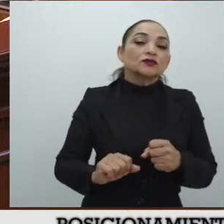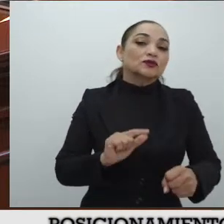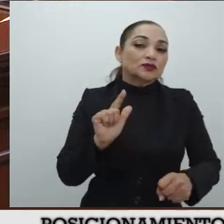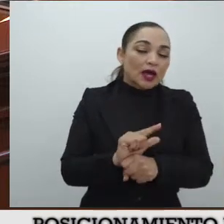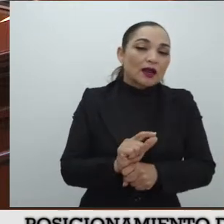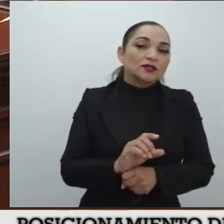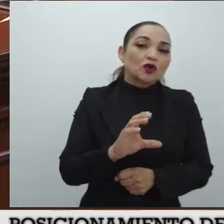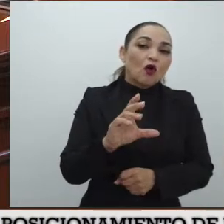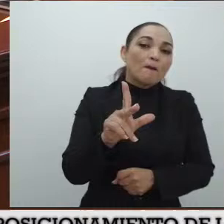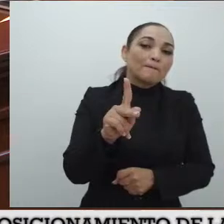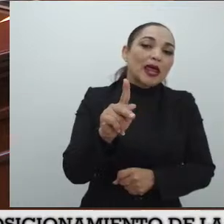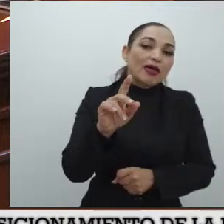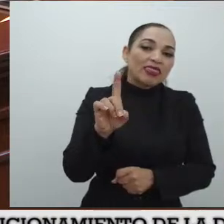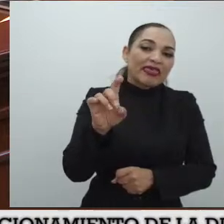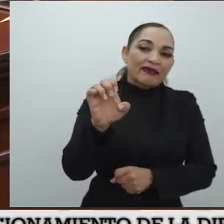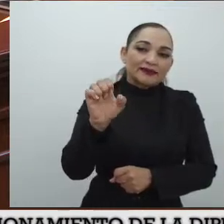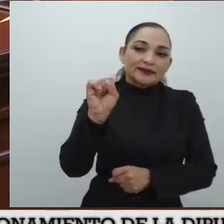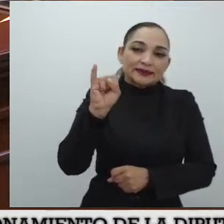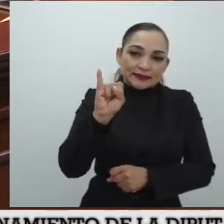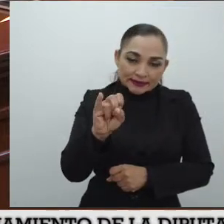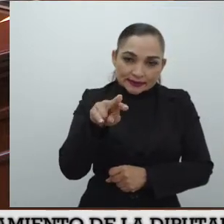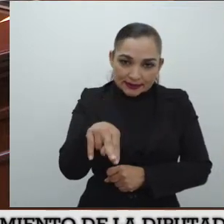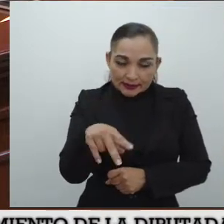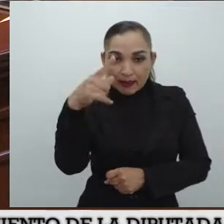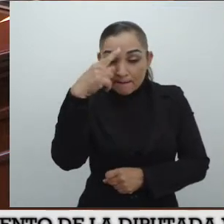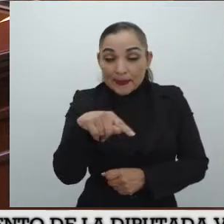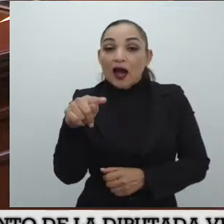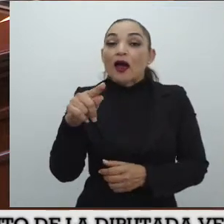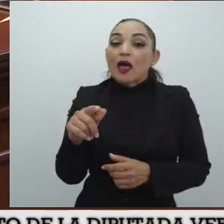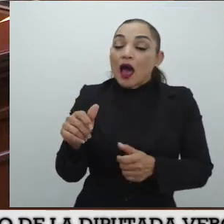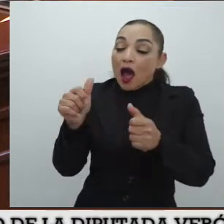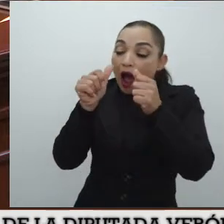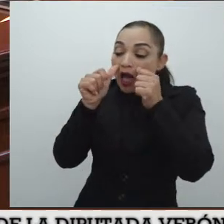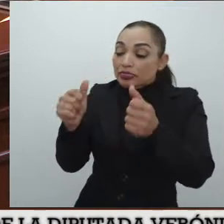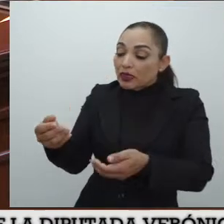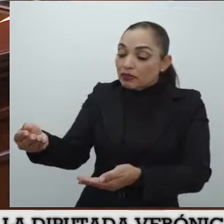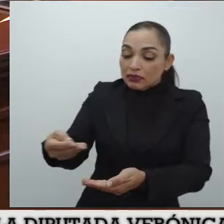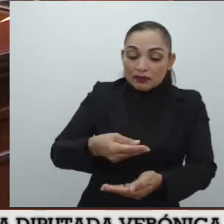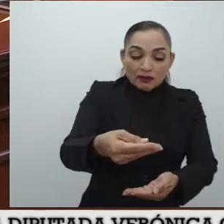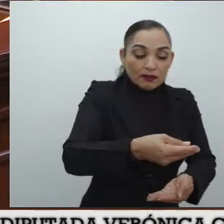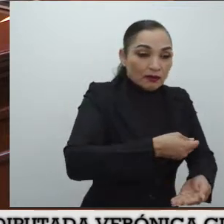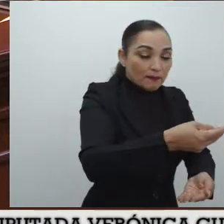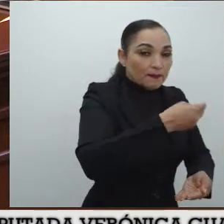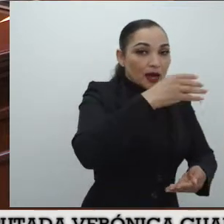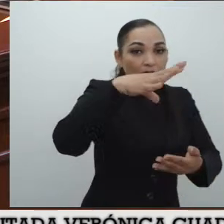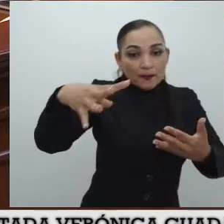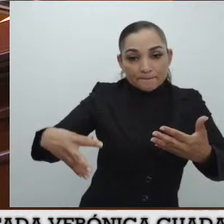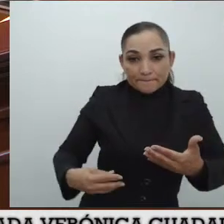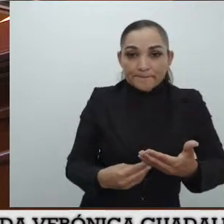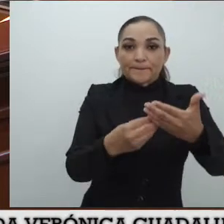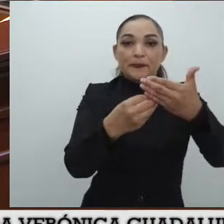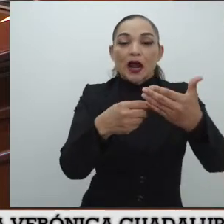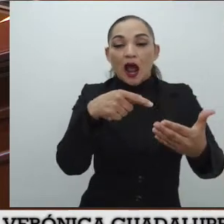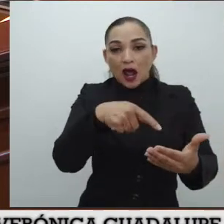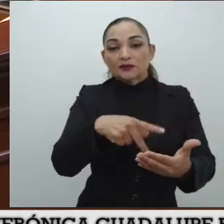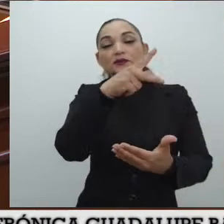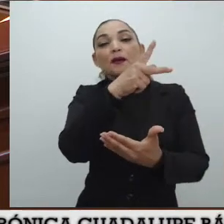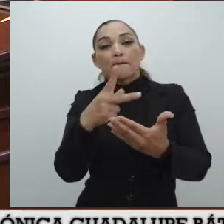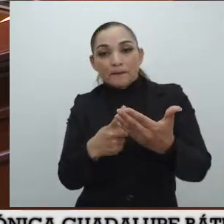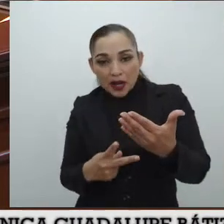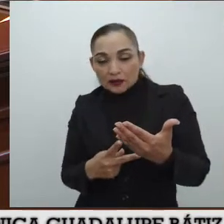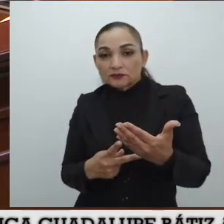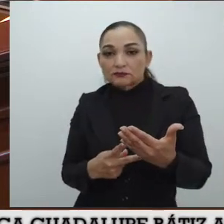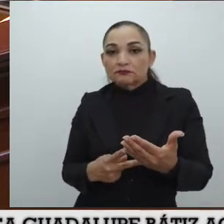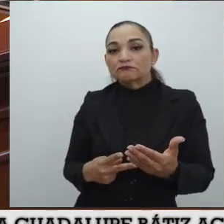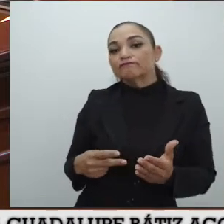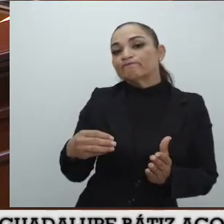peticiones y necesidades de la sociedad para tomarlas en cuenta e incorporarlas a este instrumento. En el